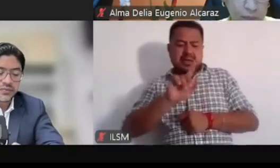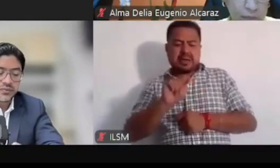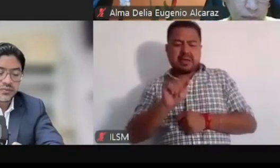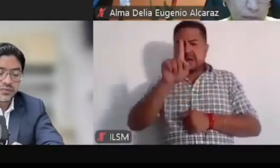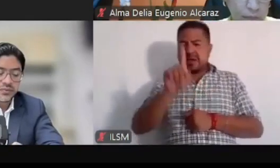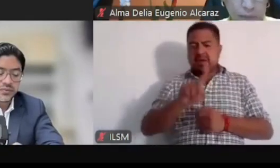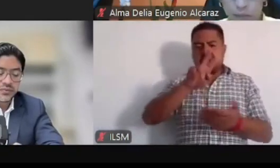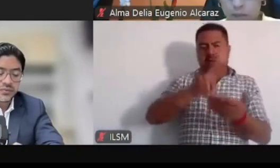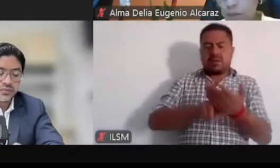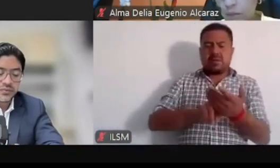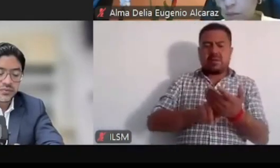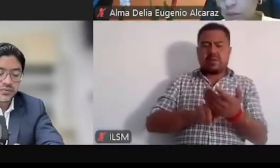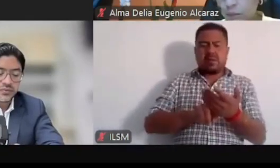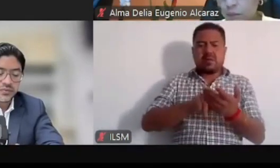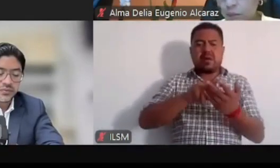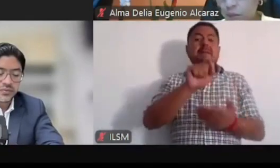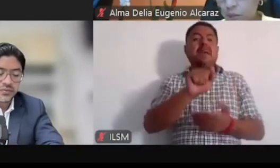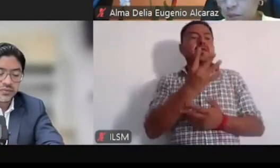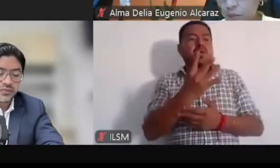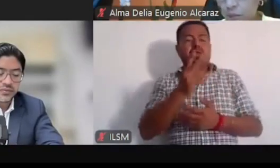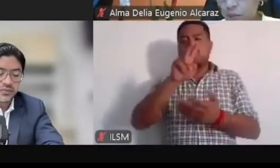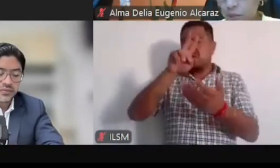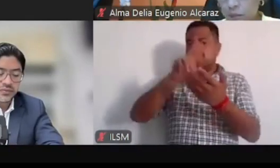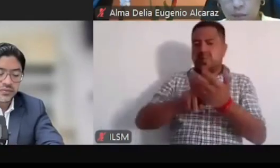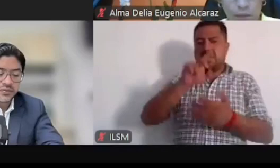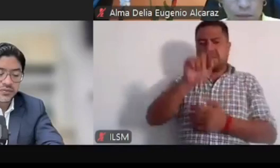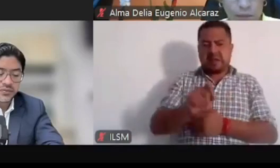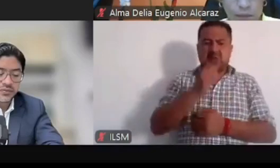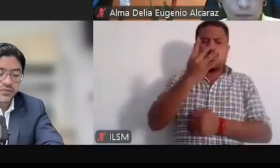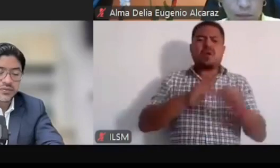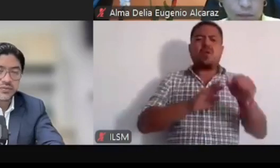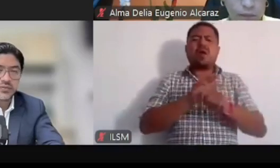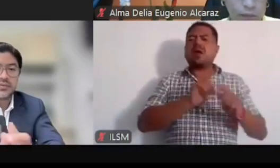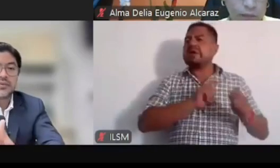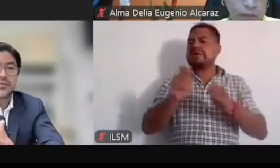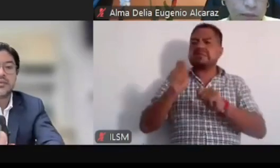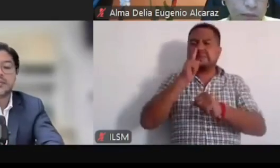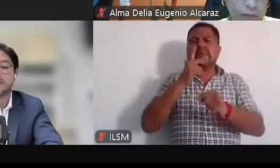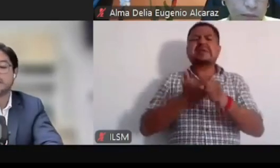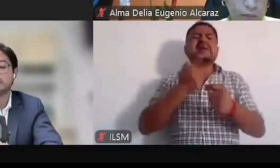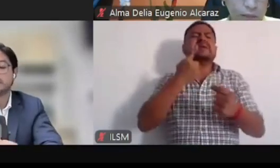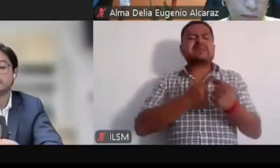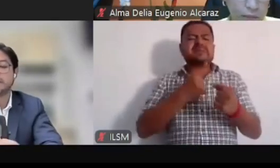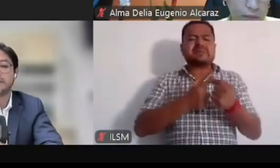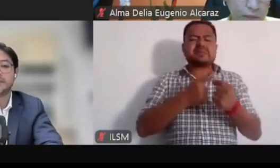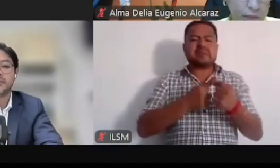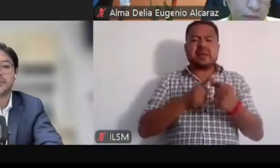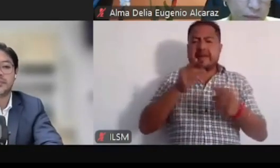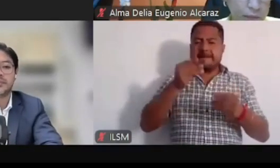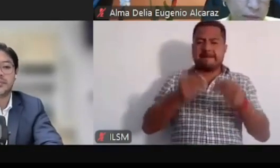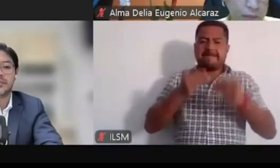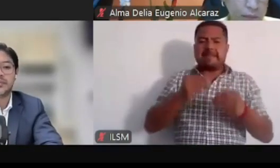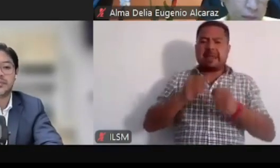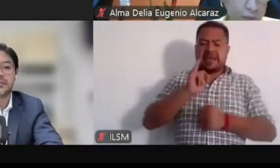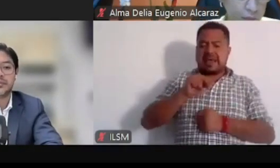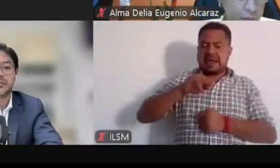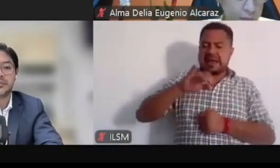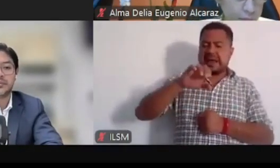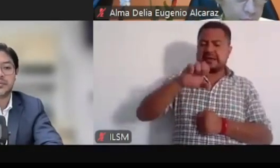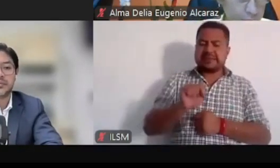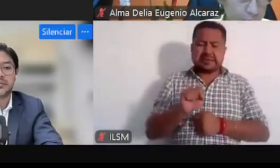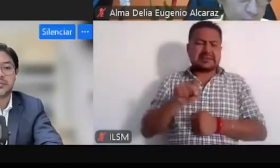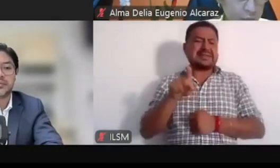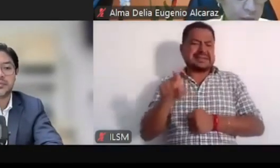dial dial 24 dial 2024 que fue turnado a la ponencia a cargo del magistrado José Inés betan